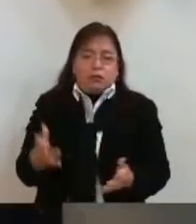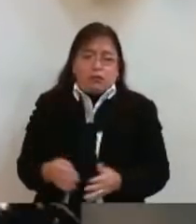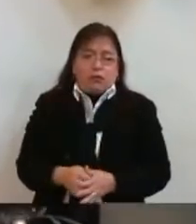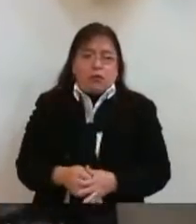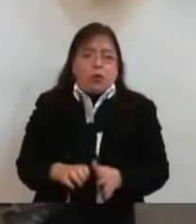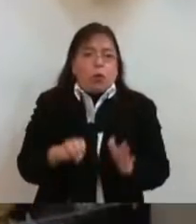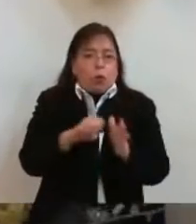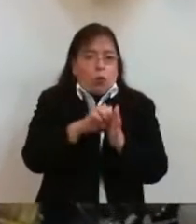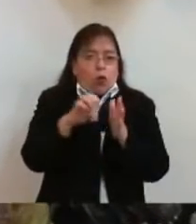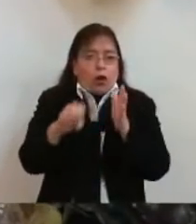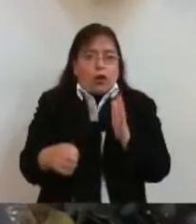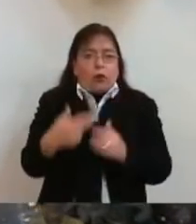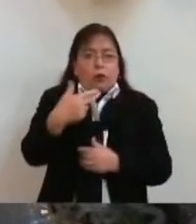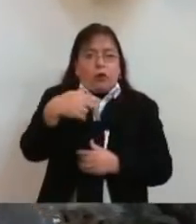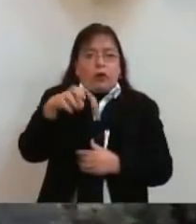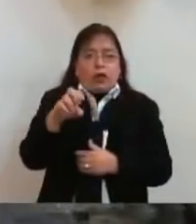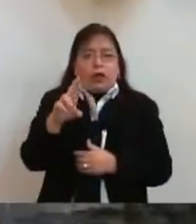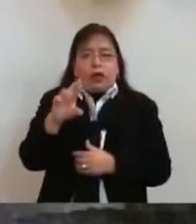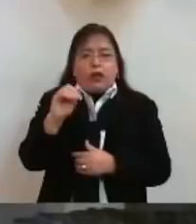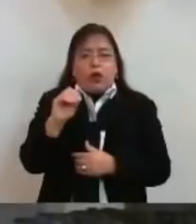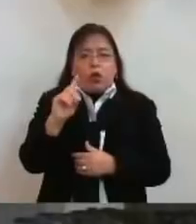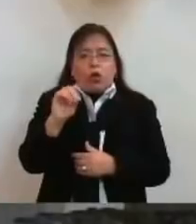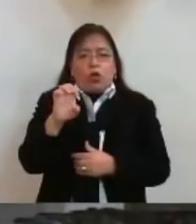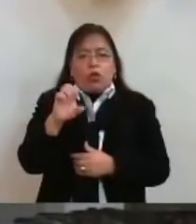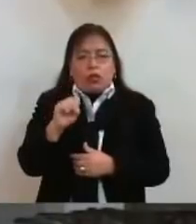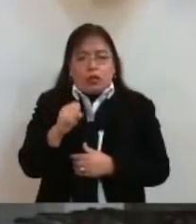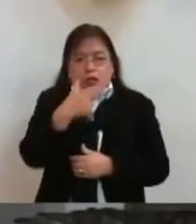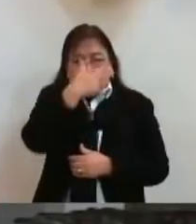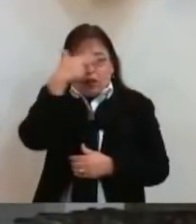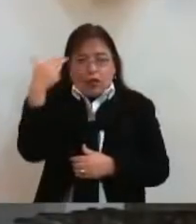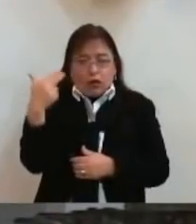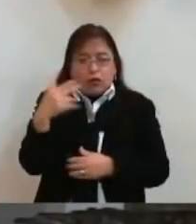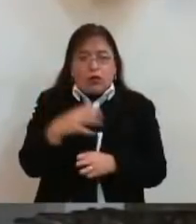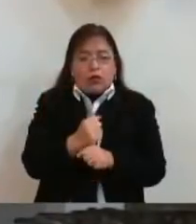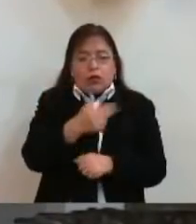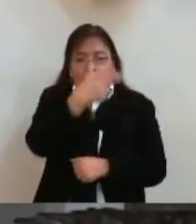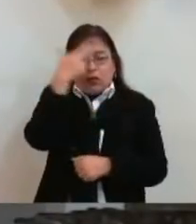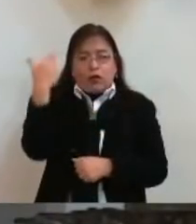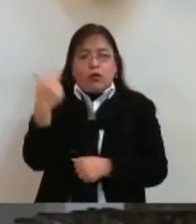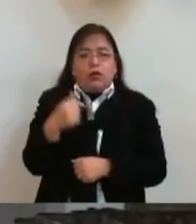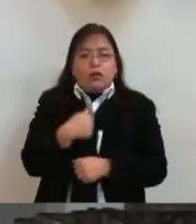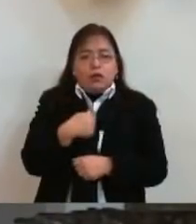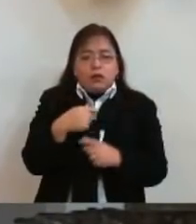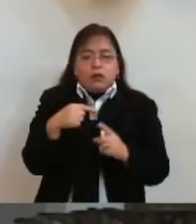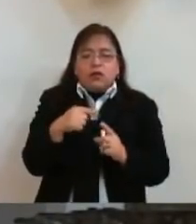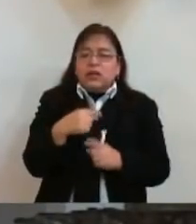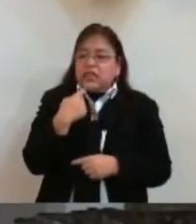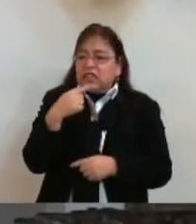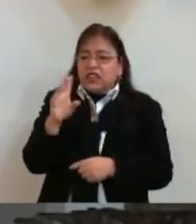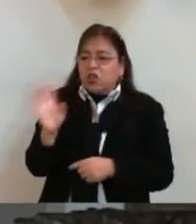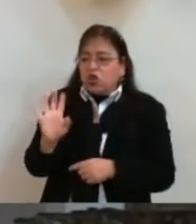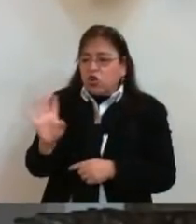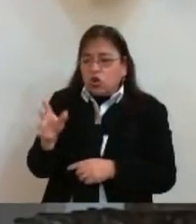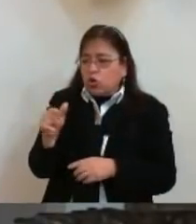Herodes usó todas sus artimañas para desviarlos,